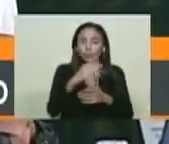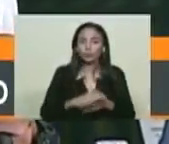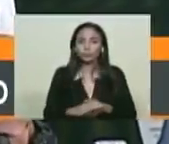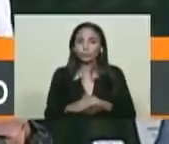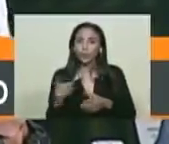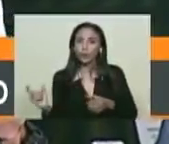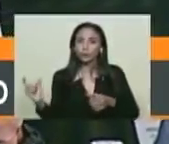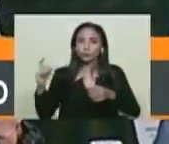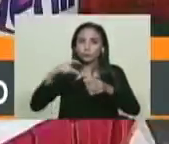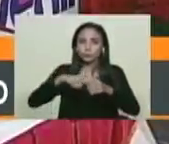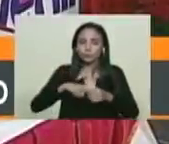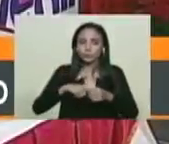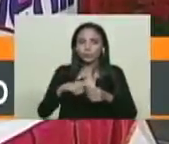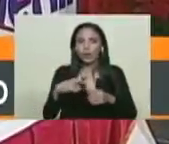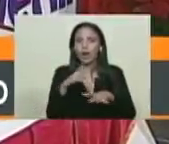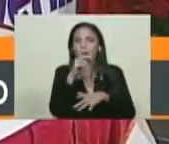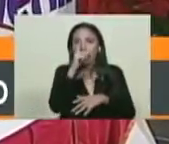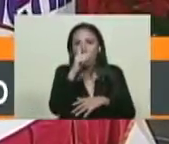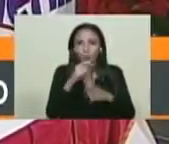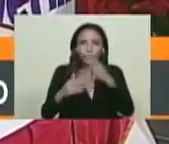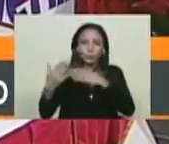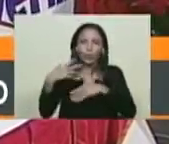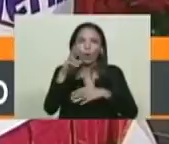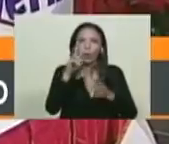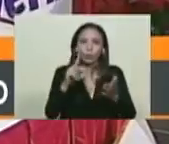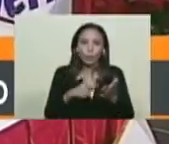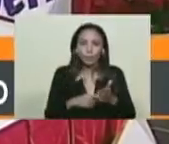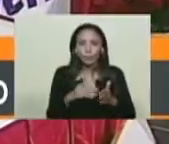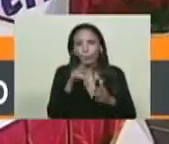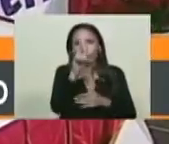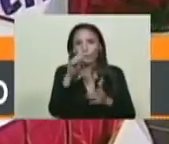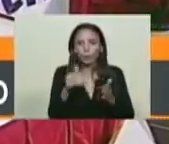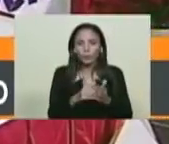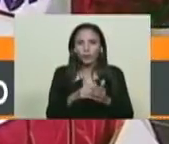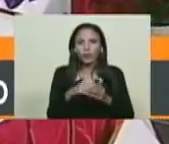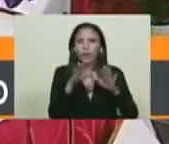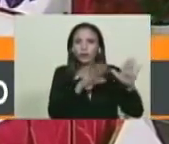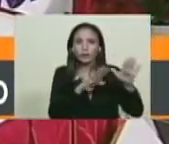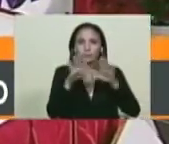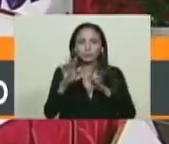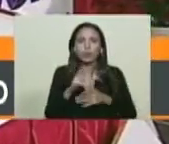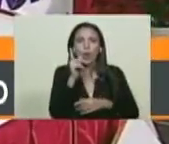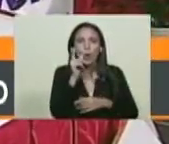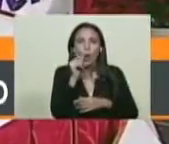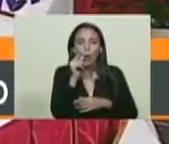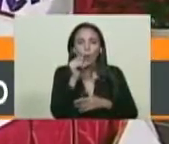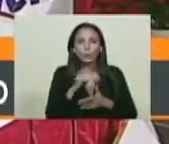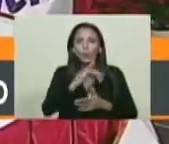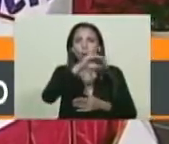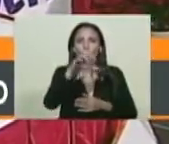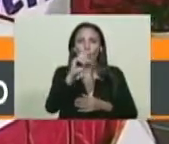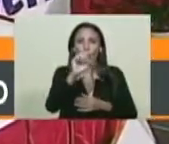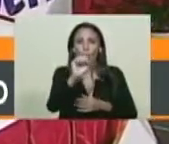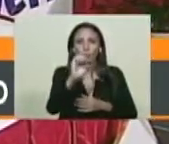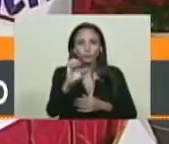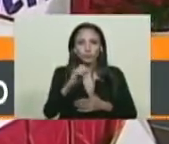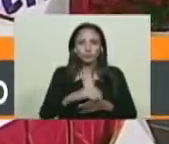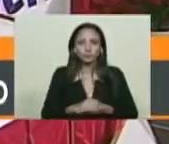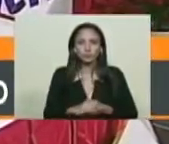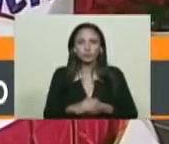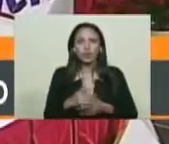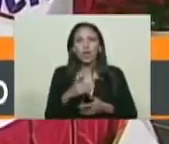en un cable de Wikileaks en el año 2014, el presidente de Citgo, José Ángel Pereira Ruinwick, que